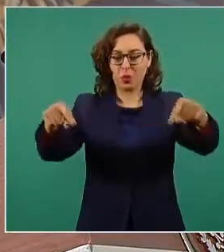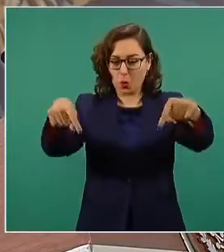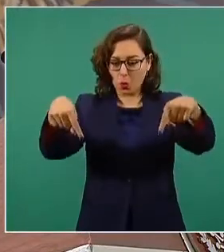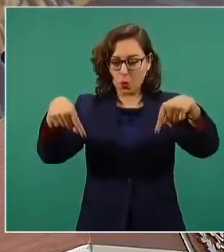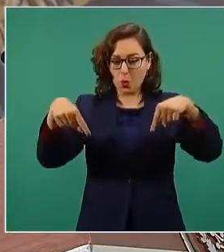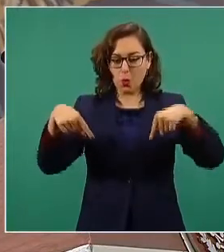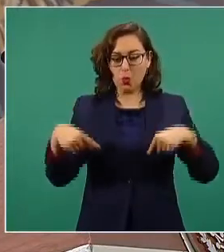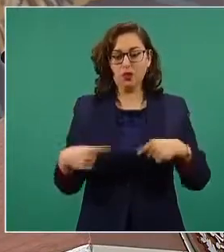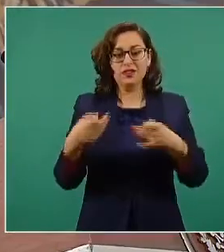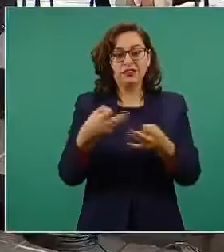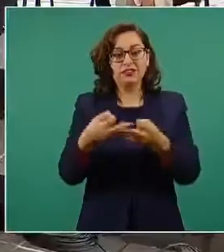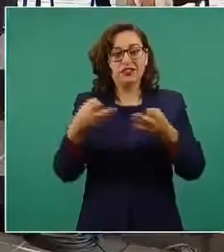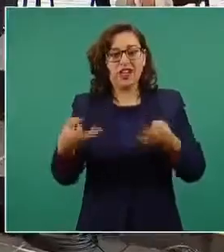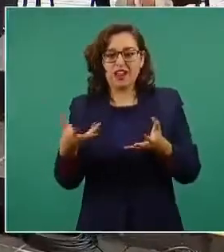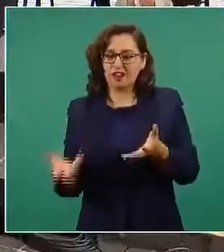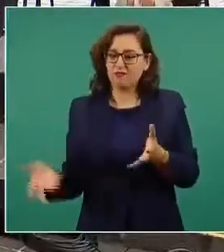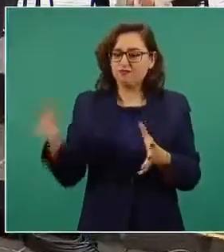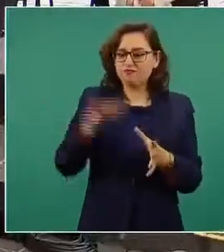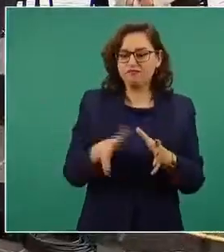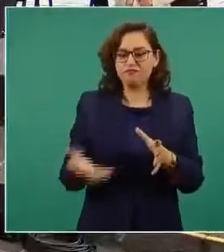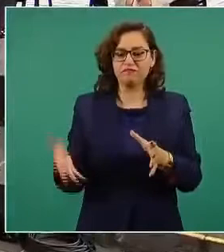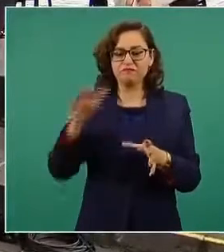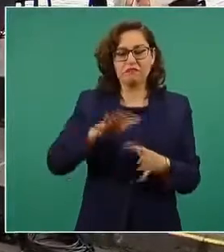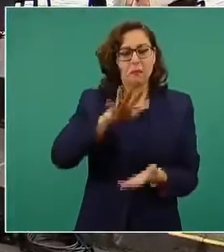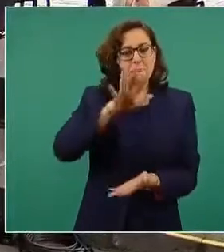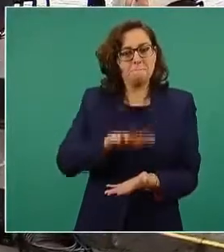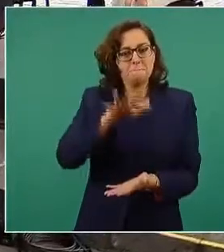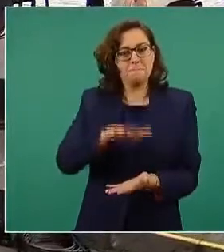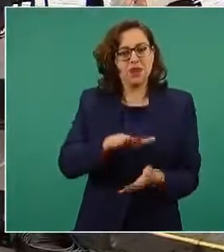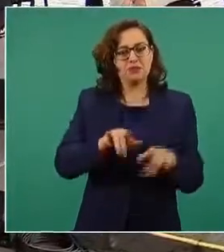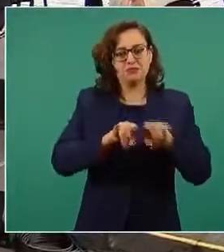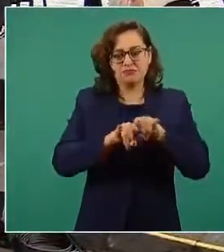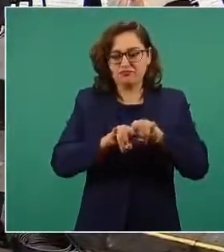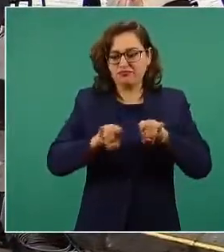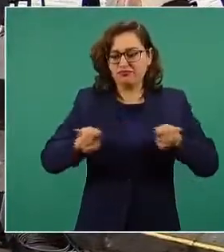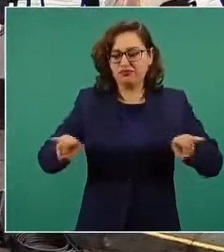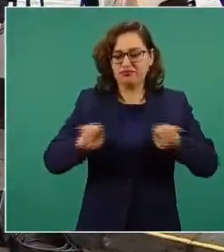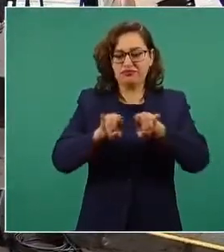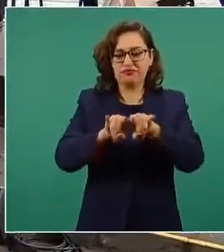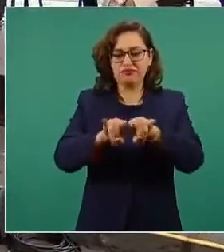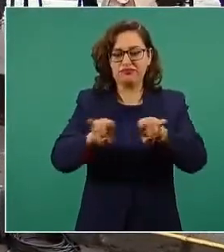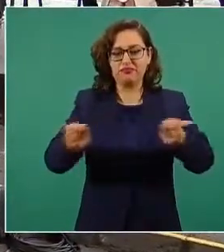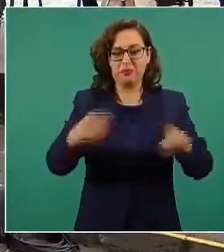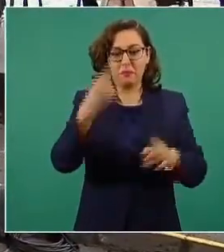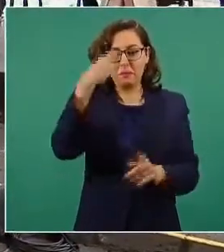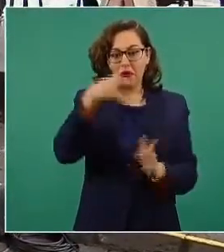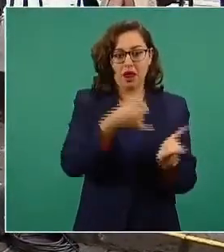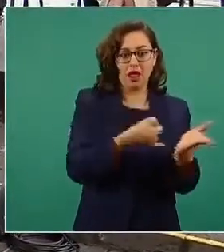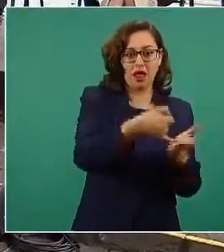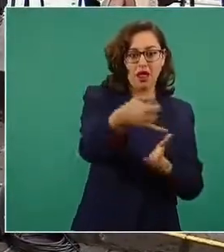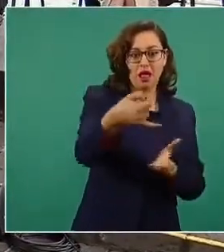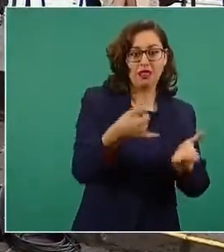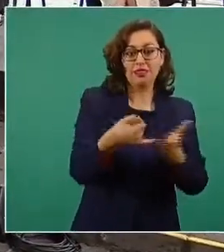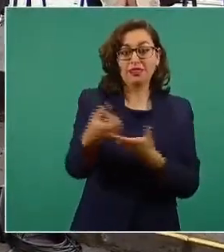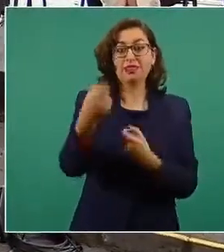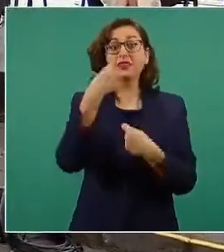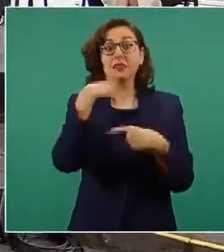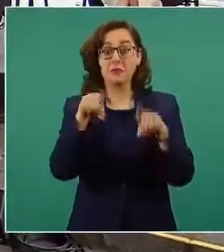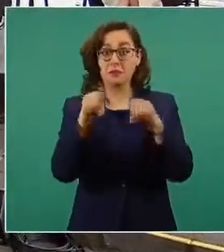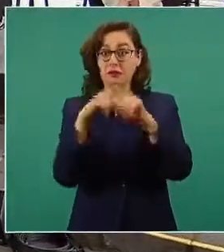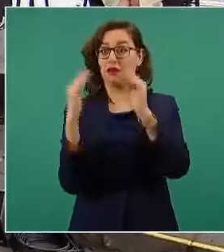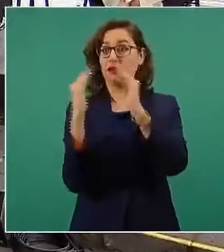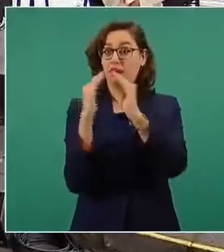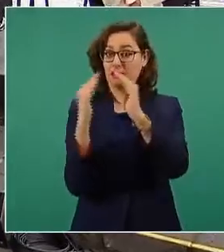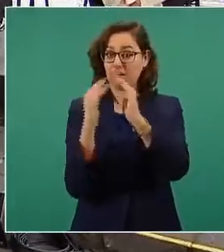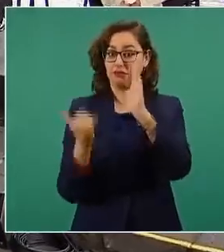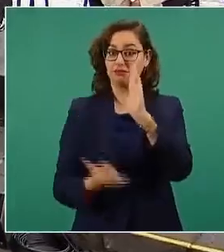de cultivo, sino también como base para la edificación de viviendas. En